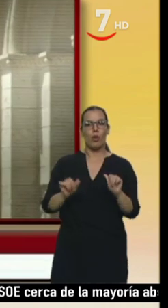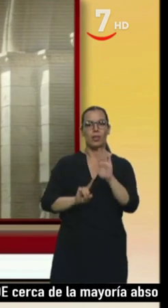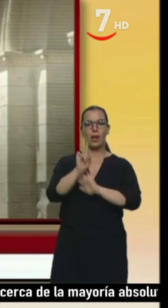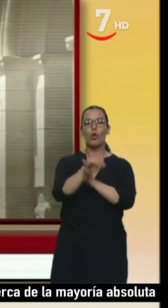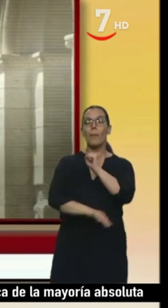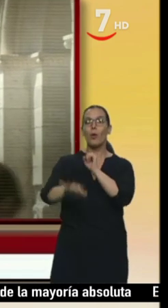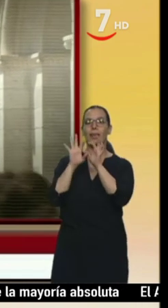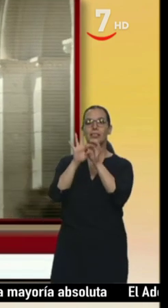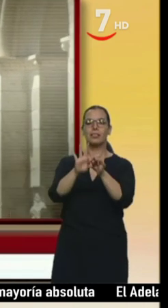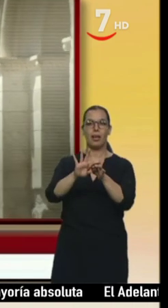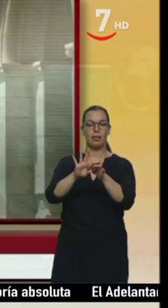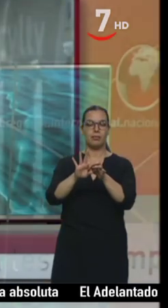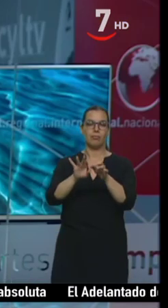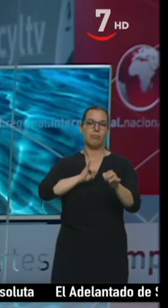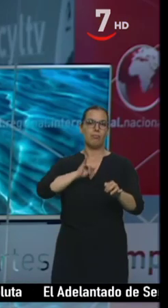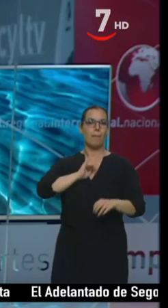patrimonio.